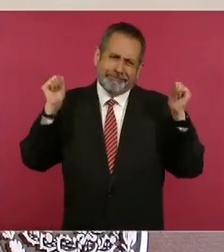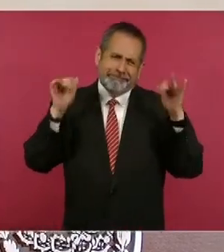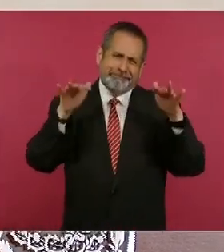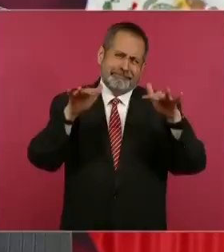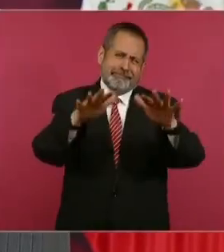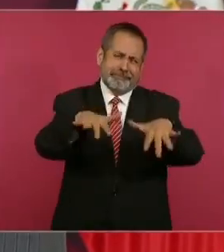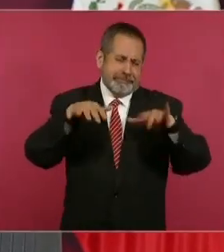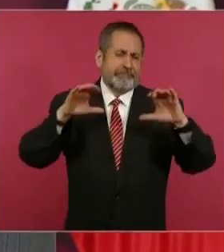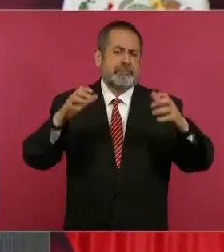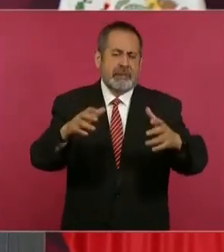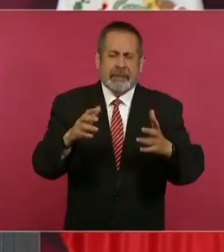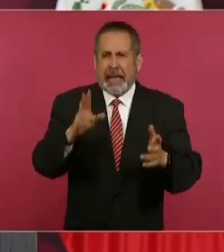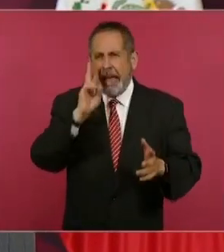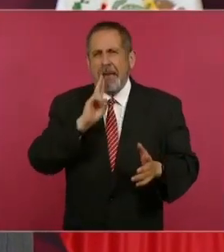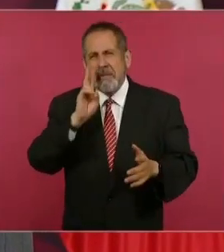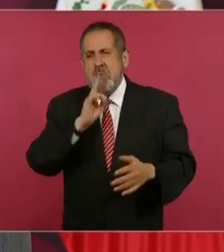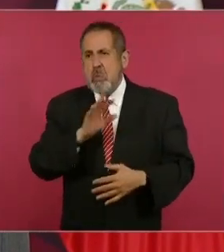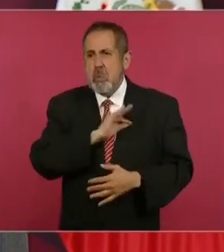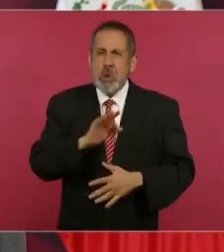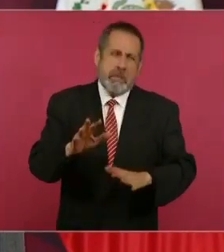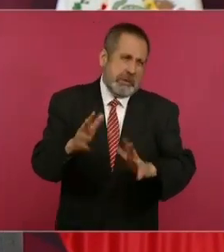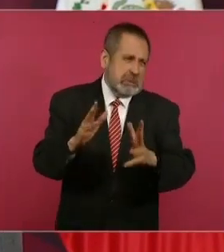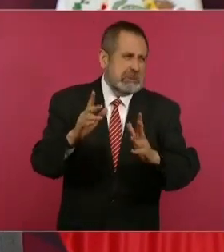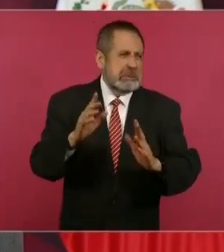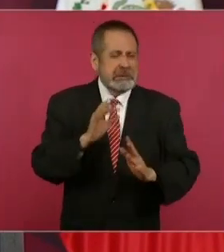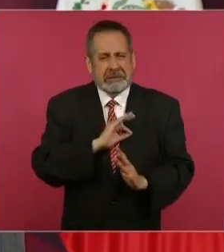cuando menos estén